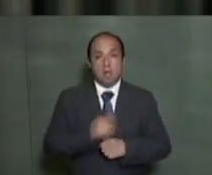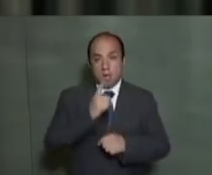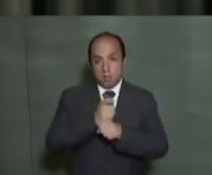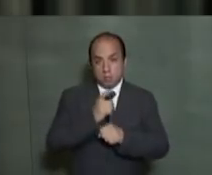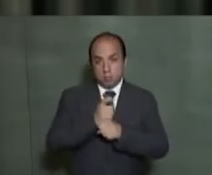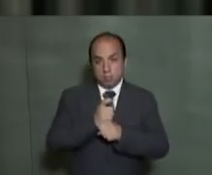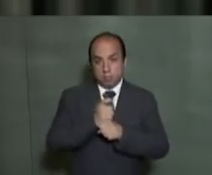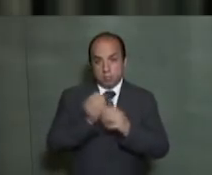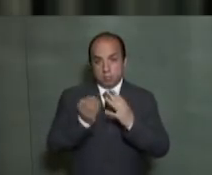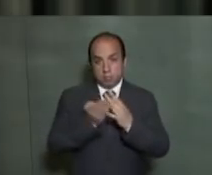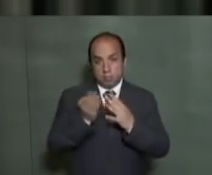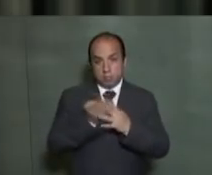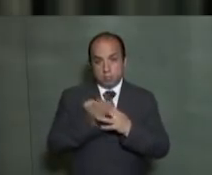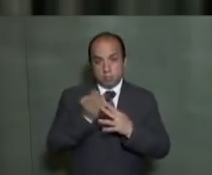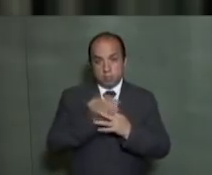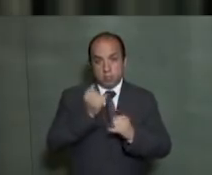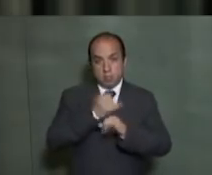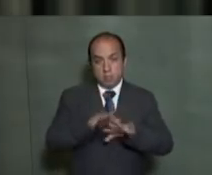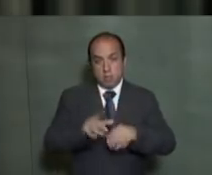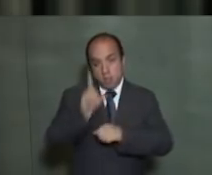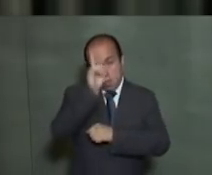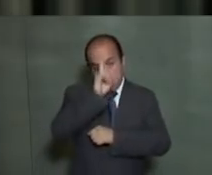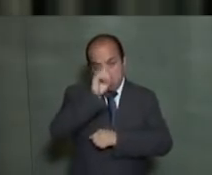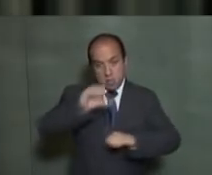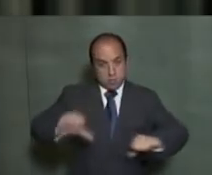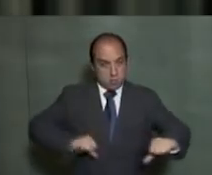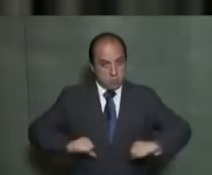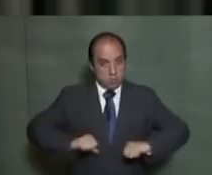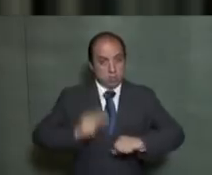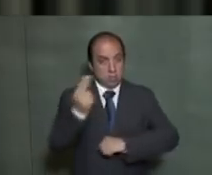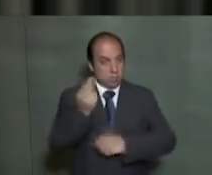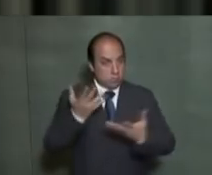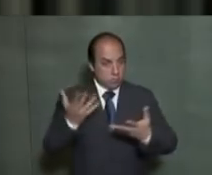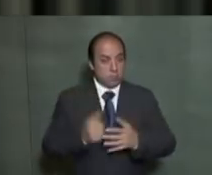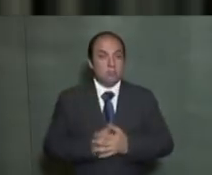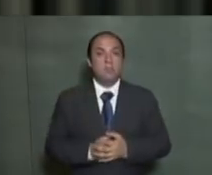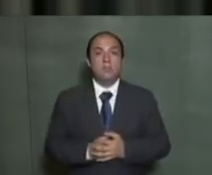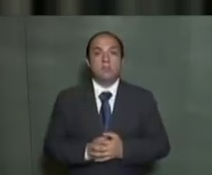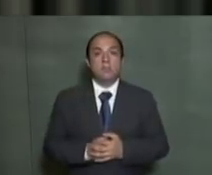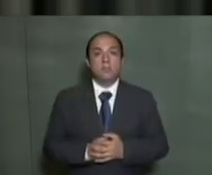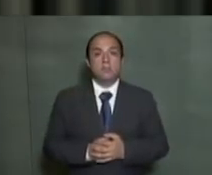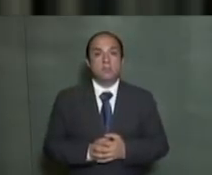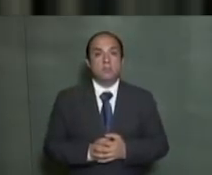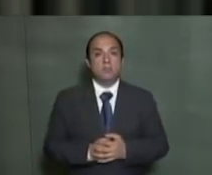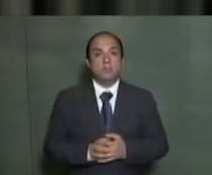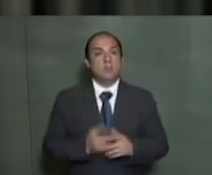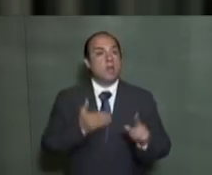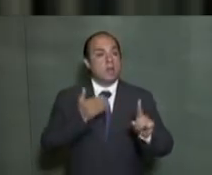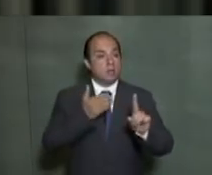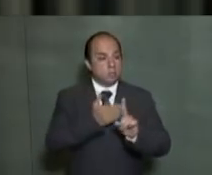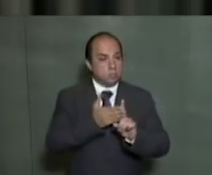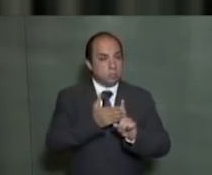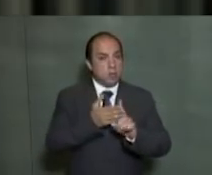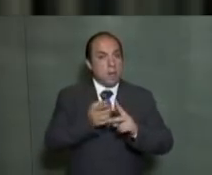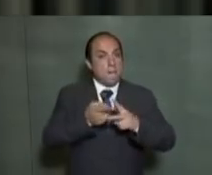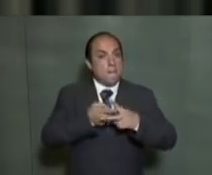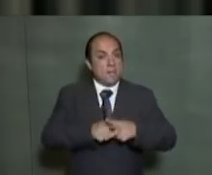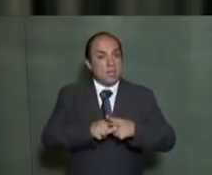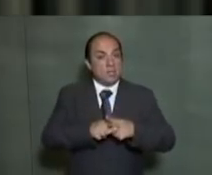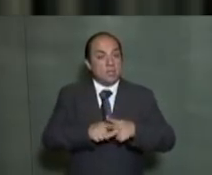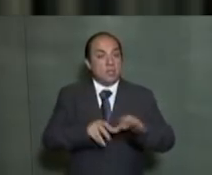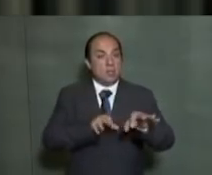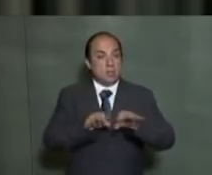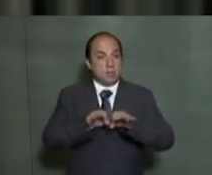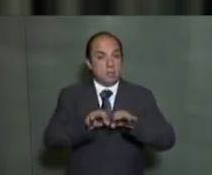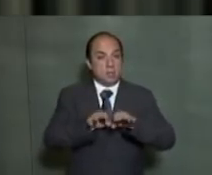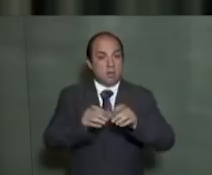informe, se recomiendan las actividades que hay que realizar para reiniciar la operación del